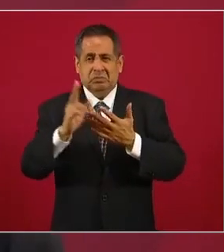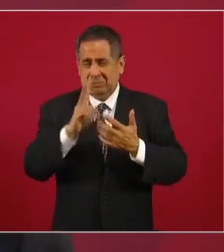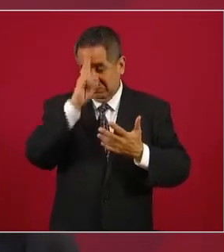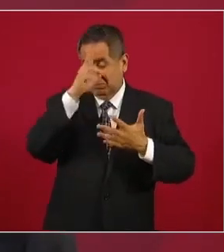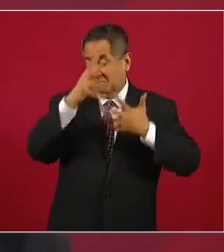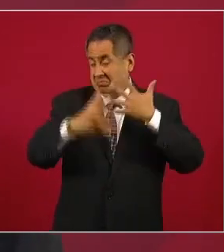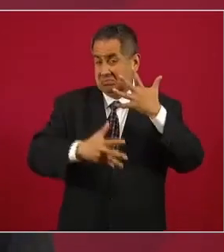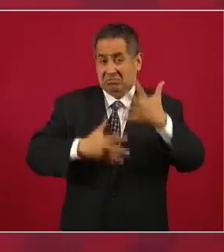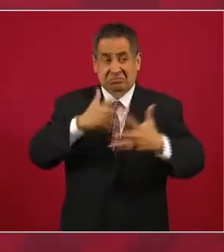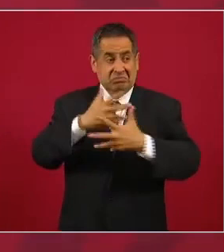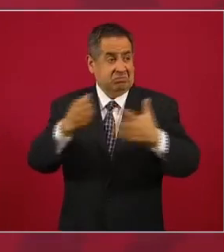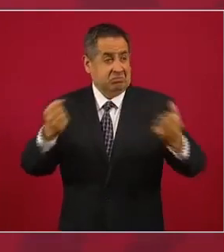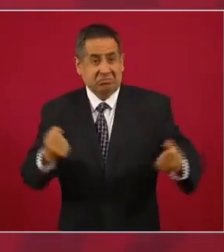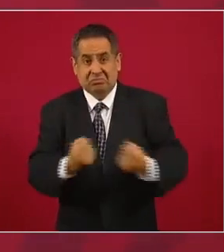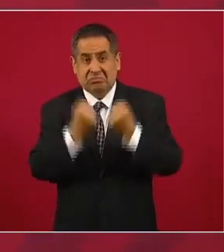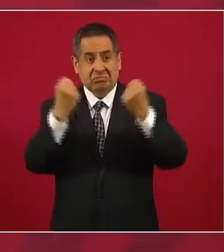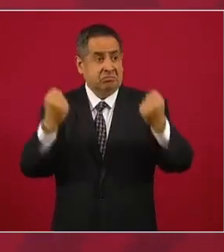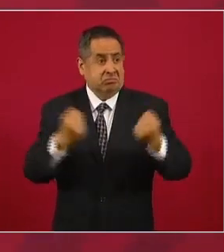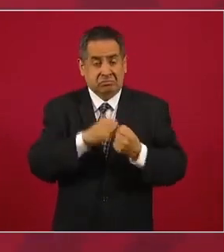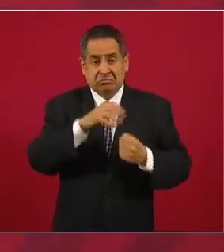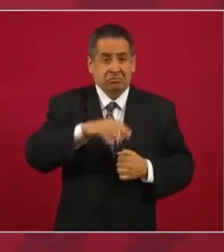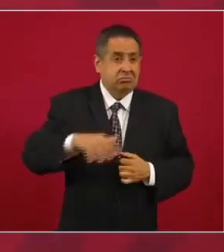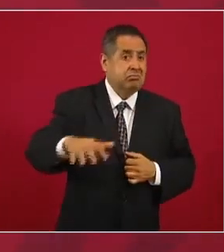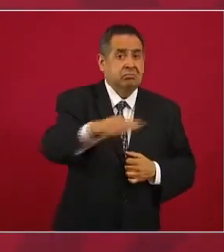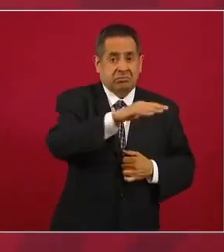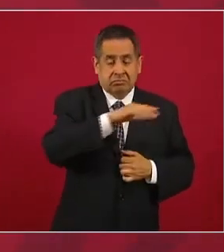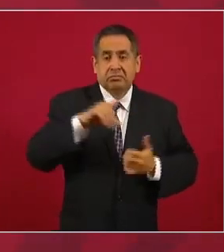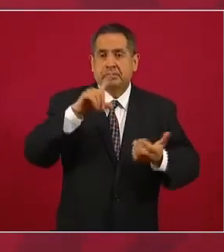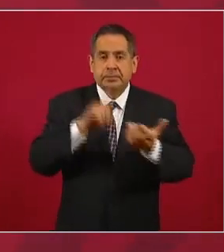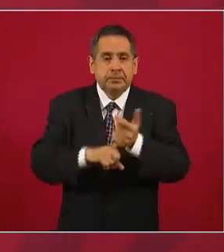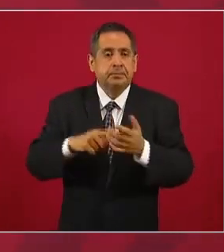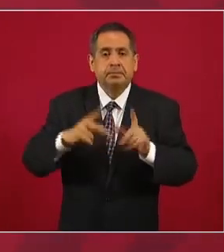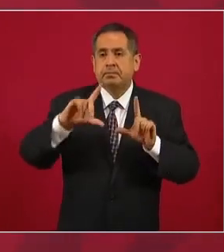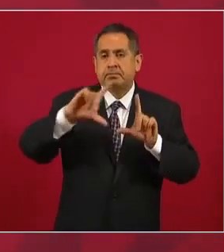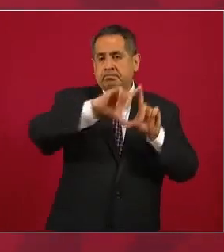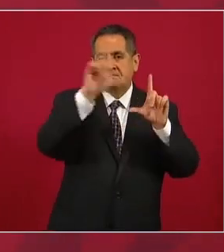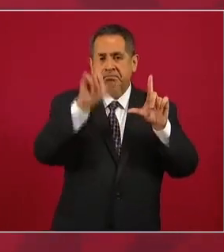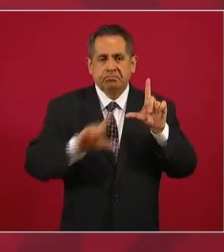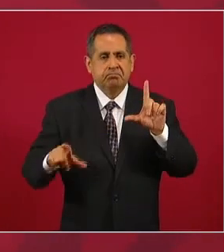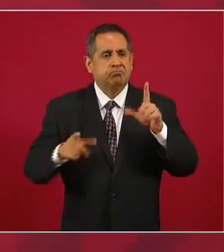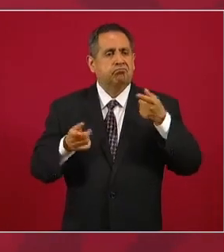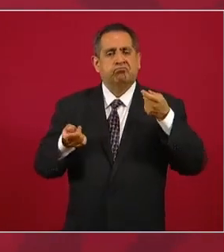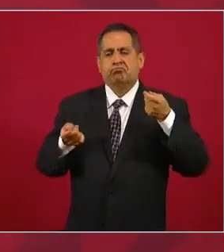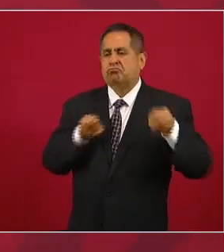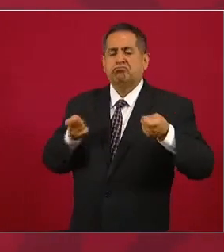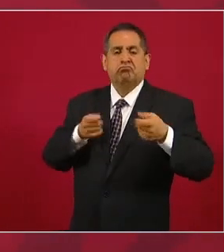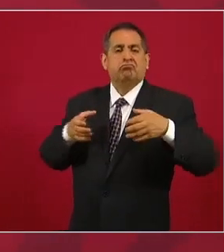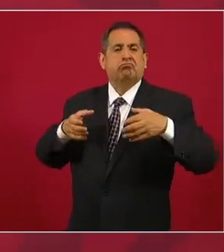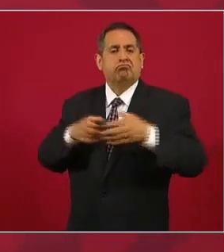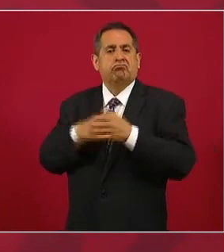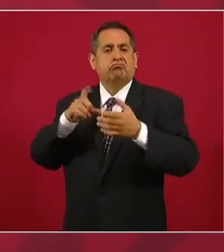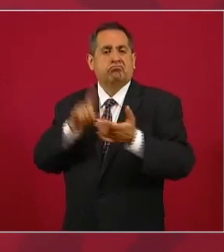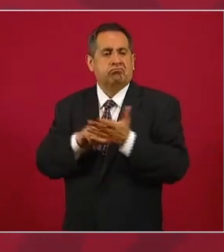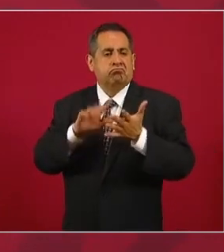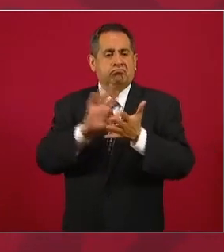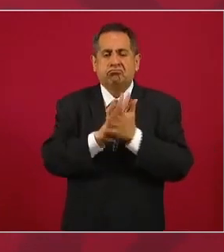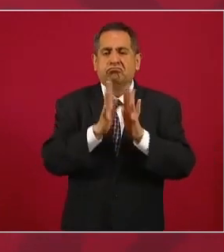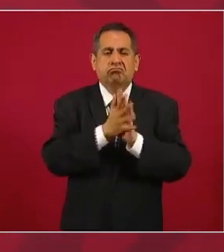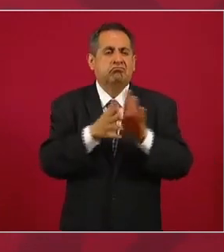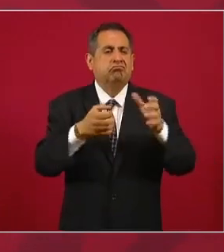violencia y multiplicó las zonas del territorio nacional bajo control de las bandas